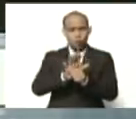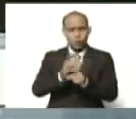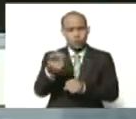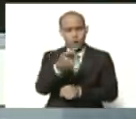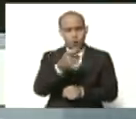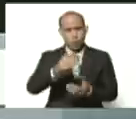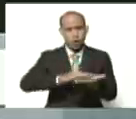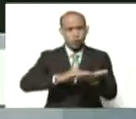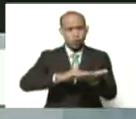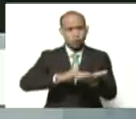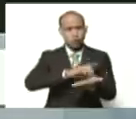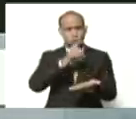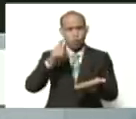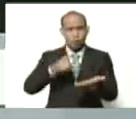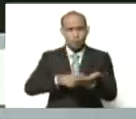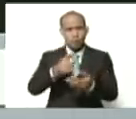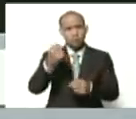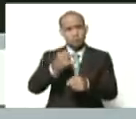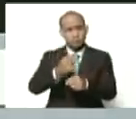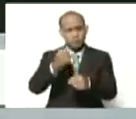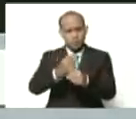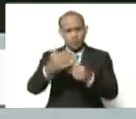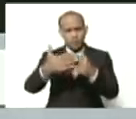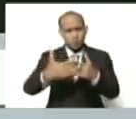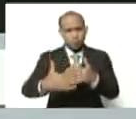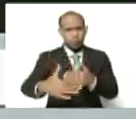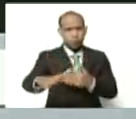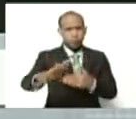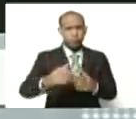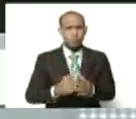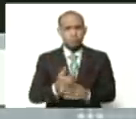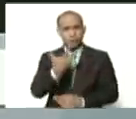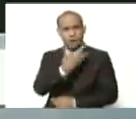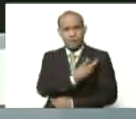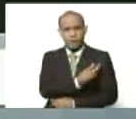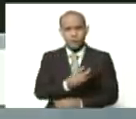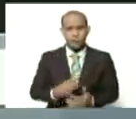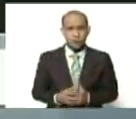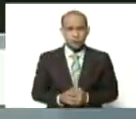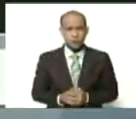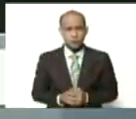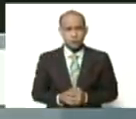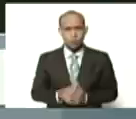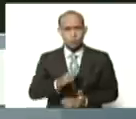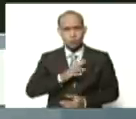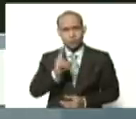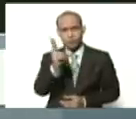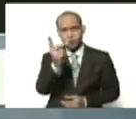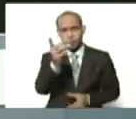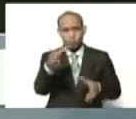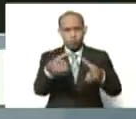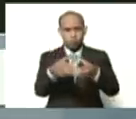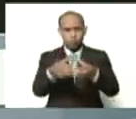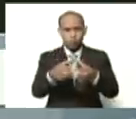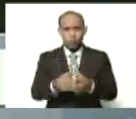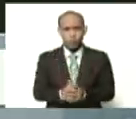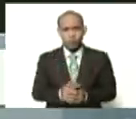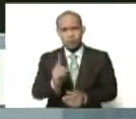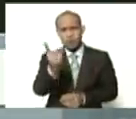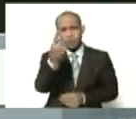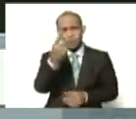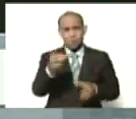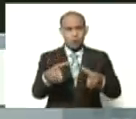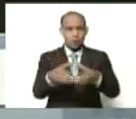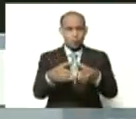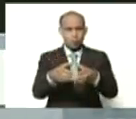buscándola. Quiere decir que ya estábamos trabajando en la vacunación con las vacunas de segunda generación. En las de primera